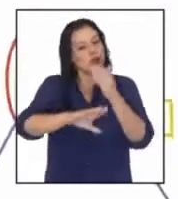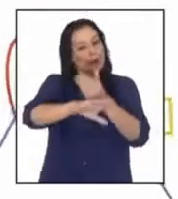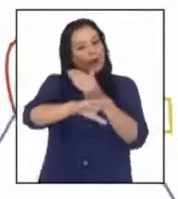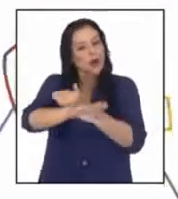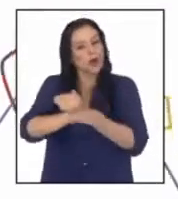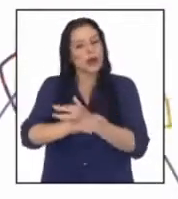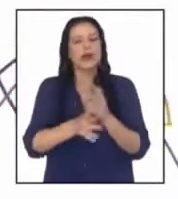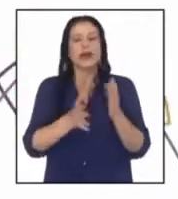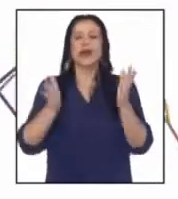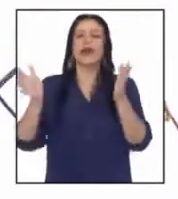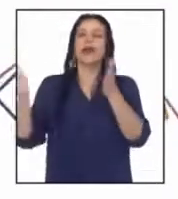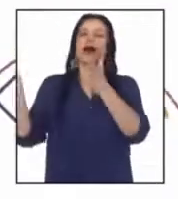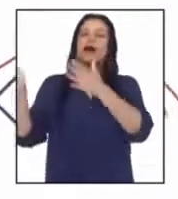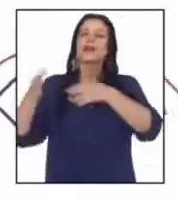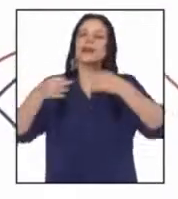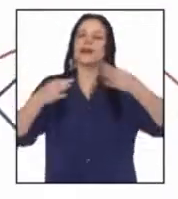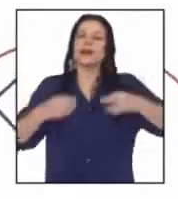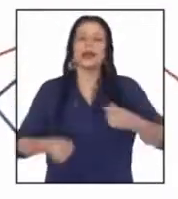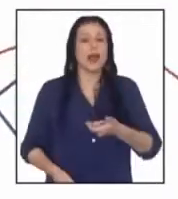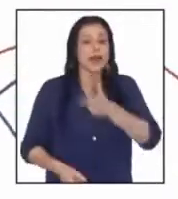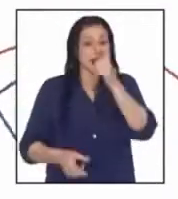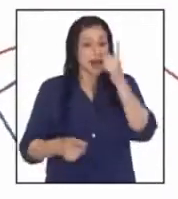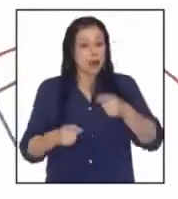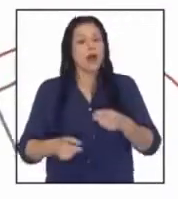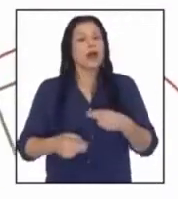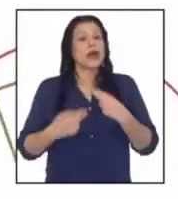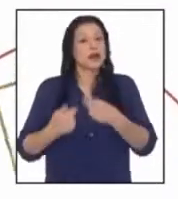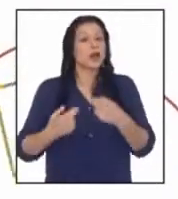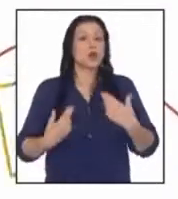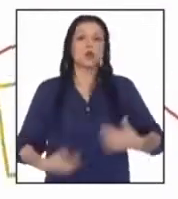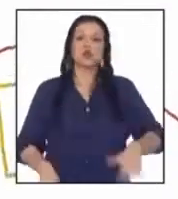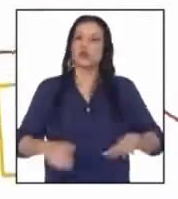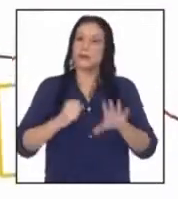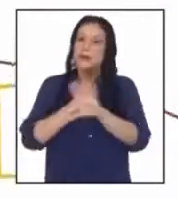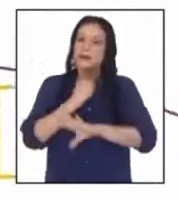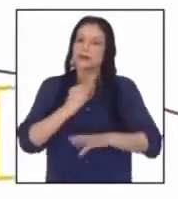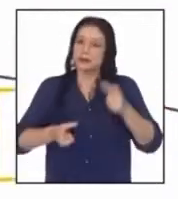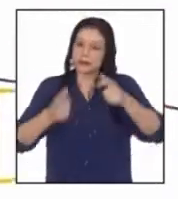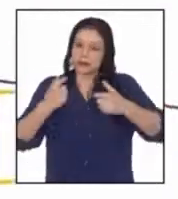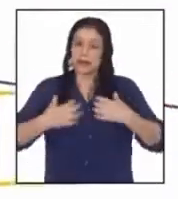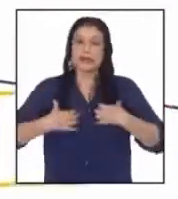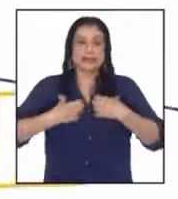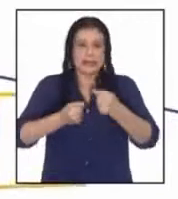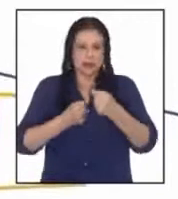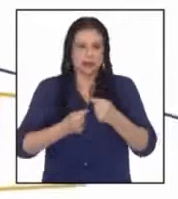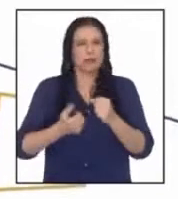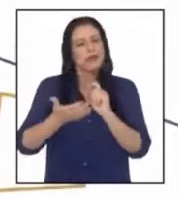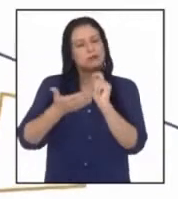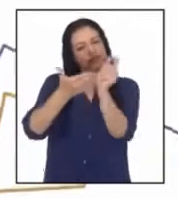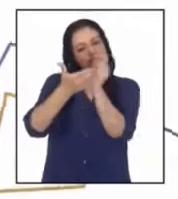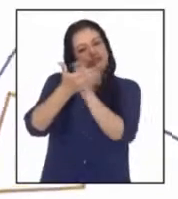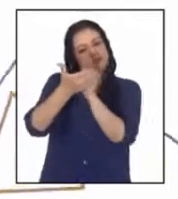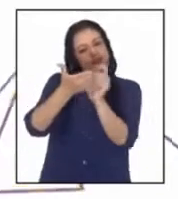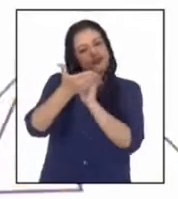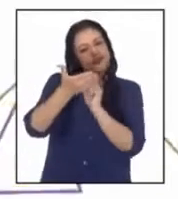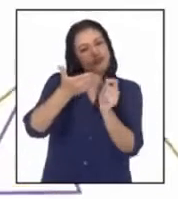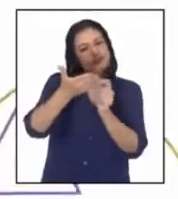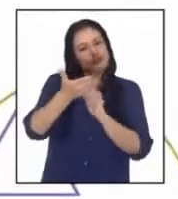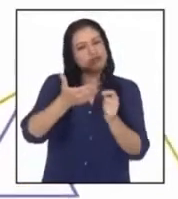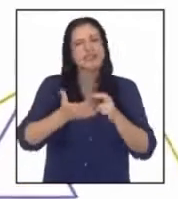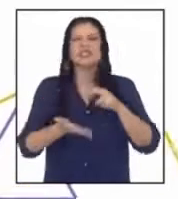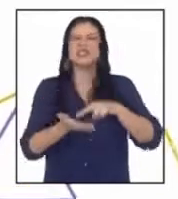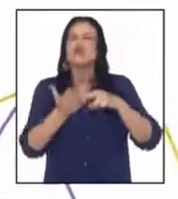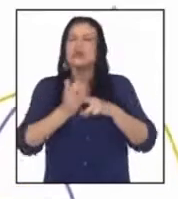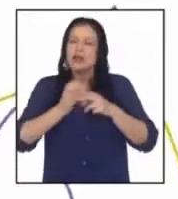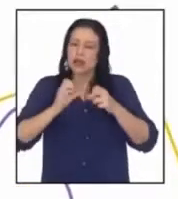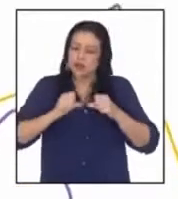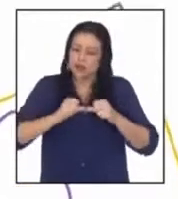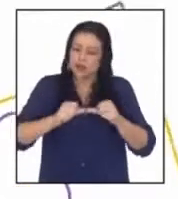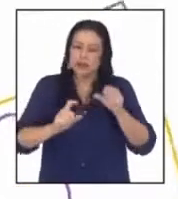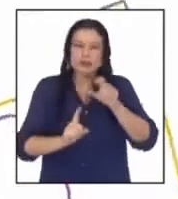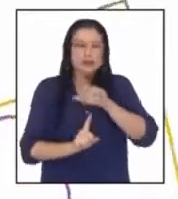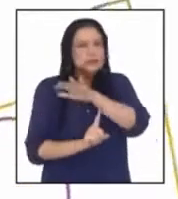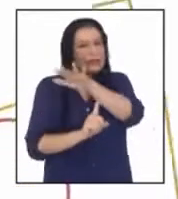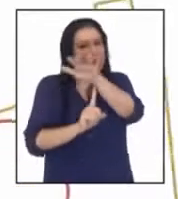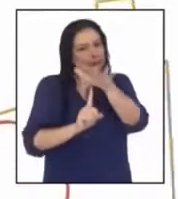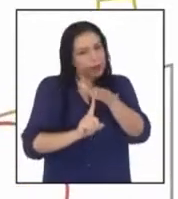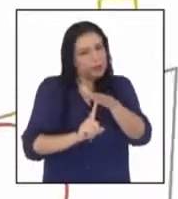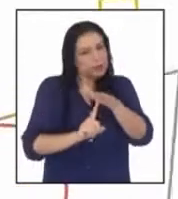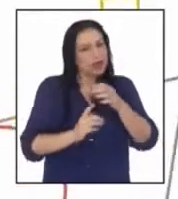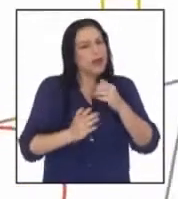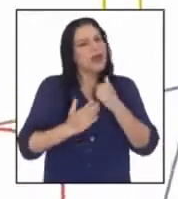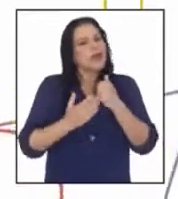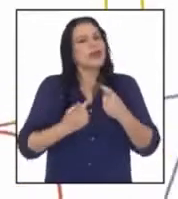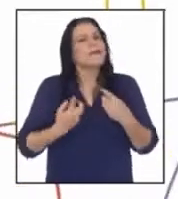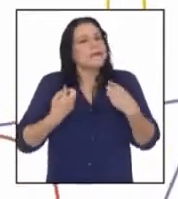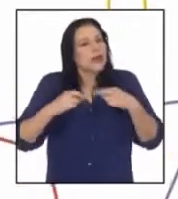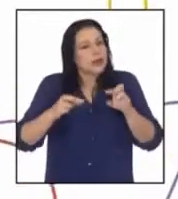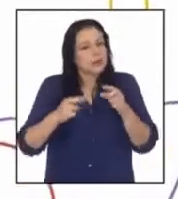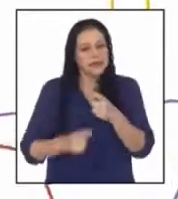del aire y del agua, recursos básicos para vivir sanos. Redacta un párrafo relacionado con la conservación del ambiente que invite